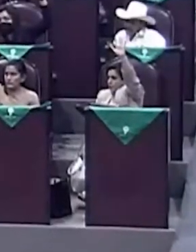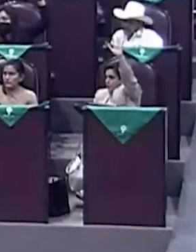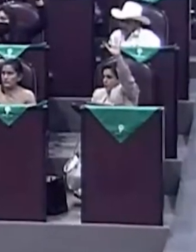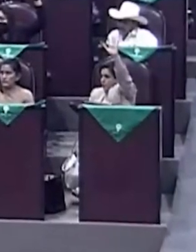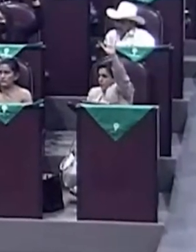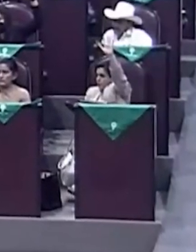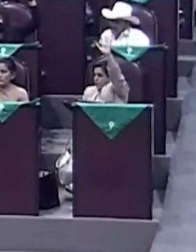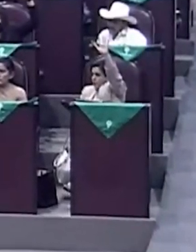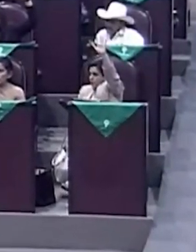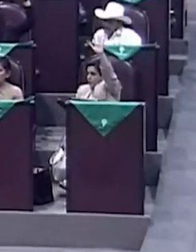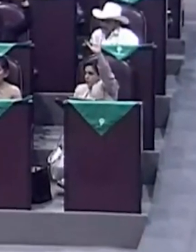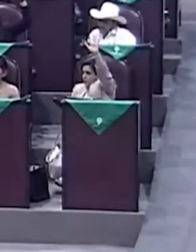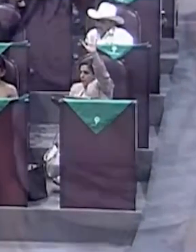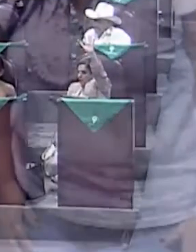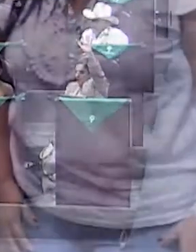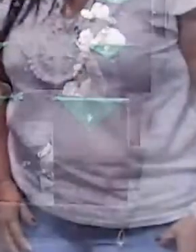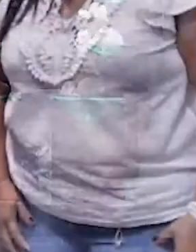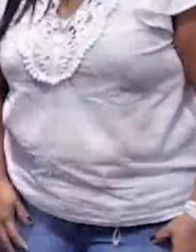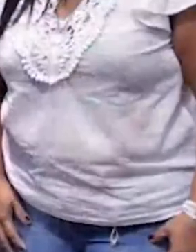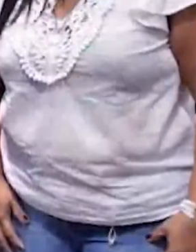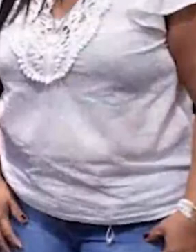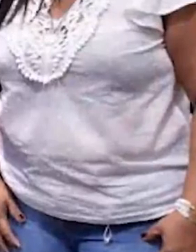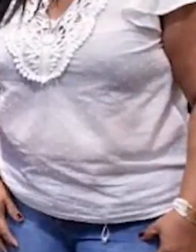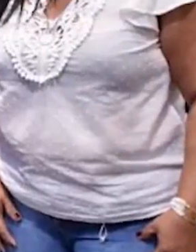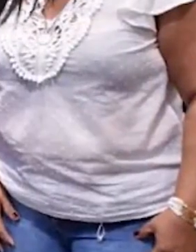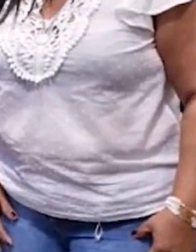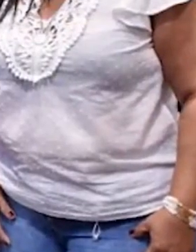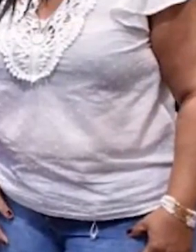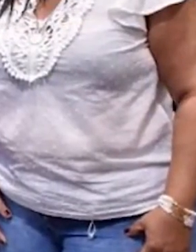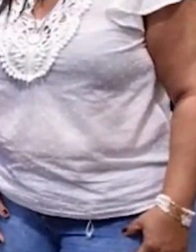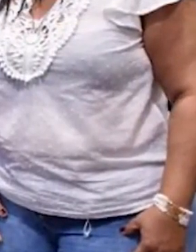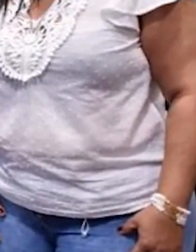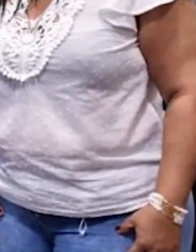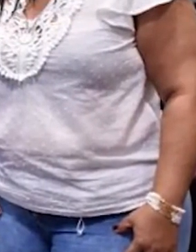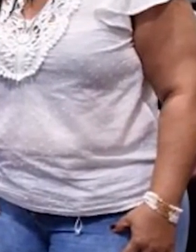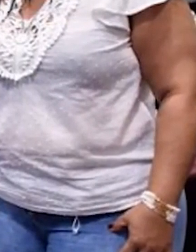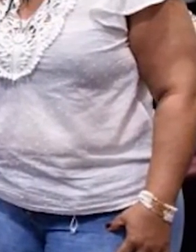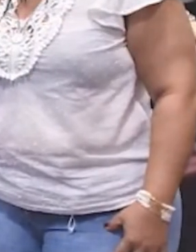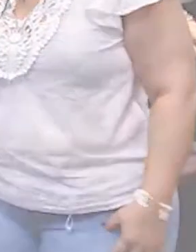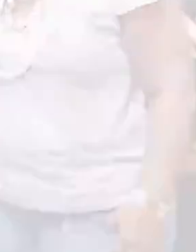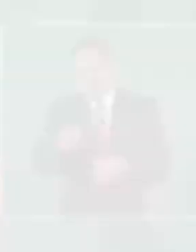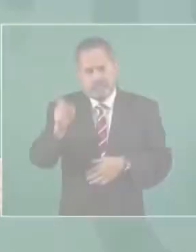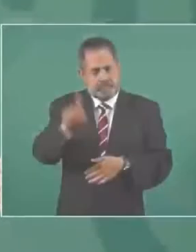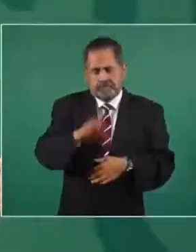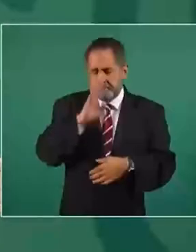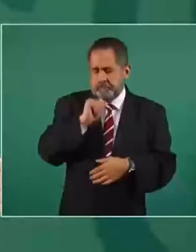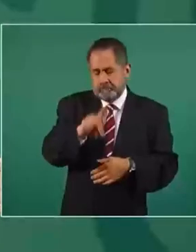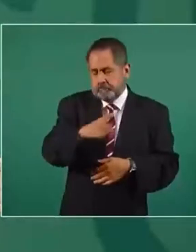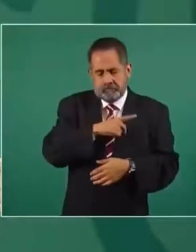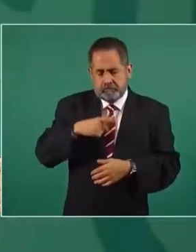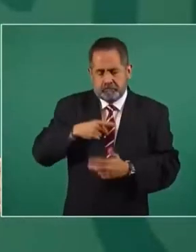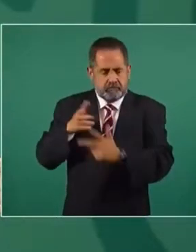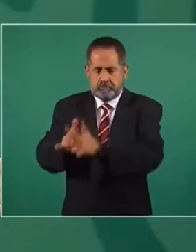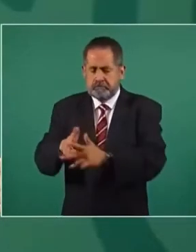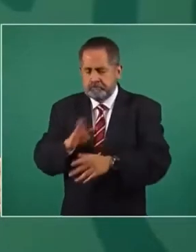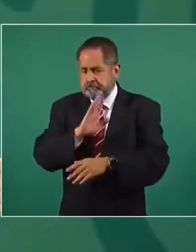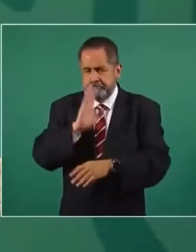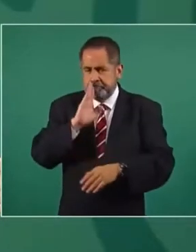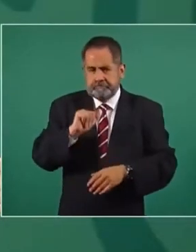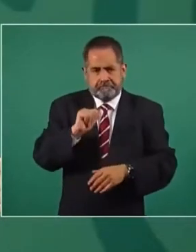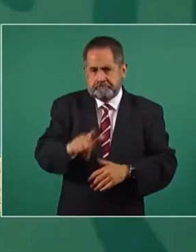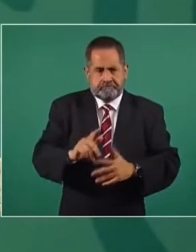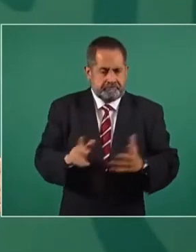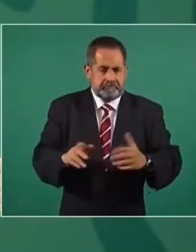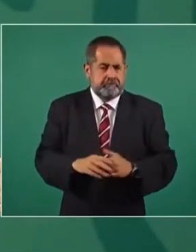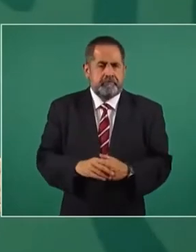En Veracruz, diputados aprobaron que se pueda abortar hasta las 12 semanas de gestación de un bebé. Y desde la conferencia mañanera